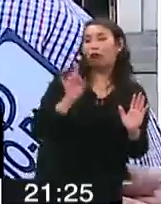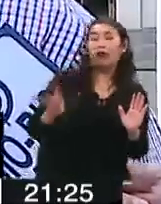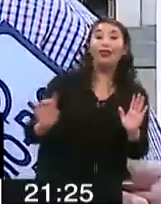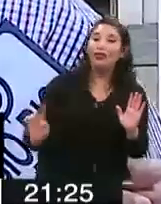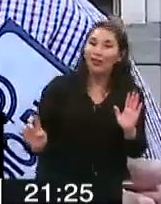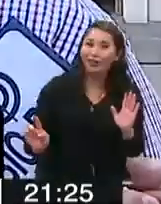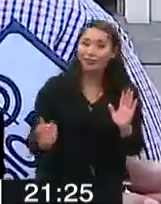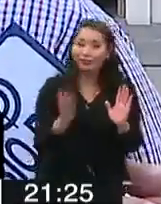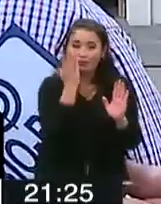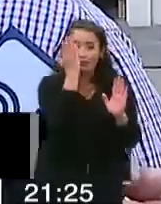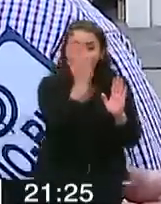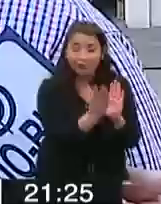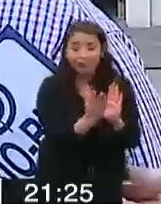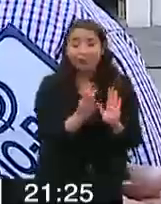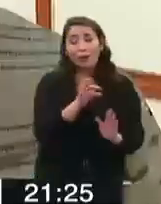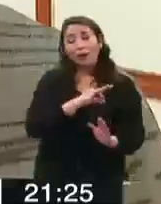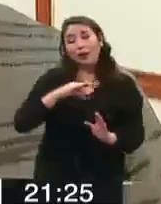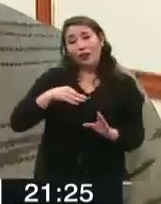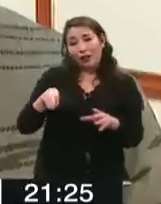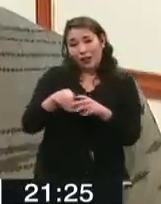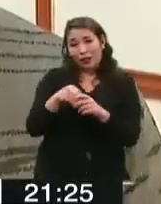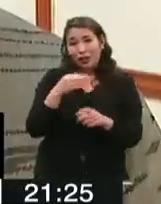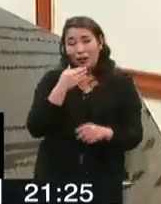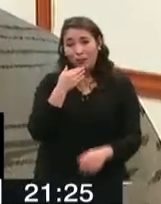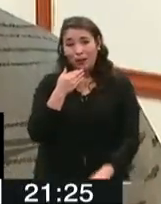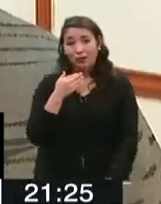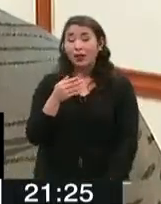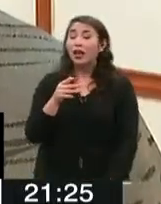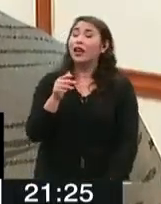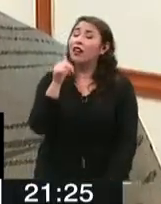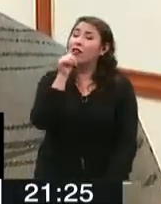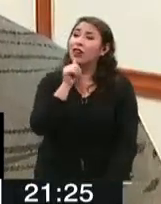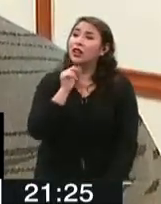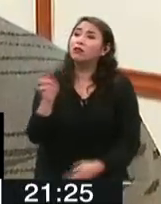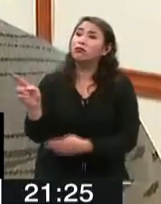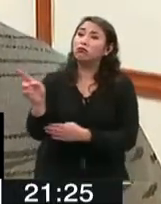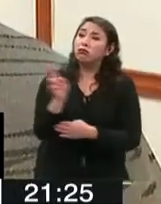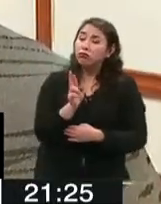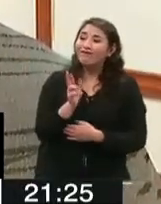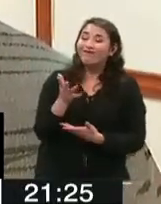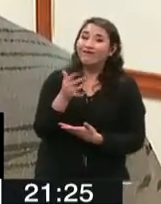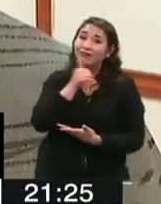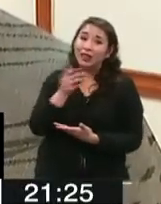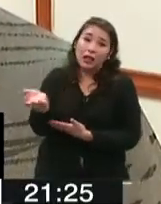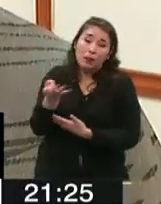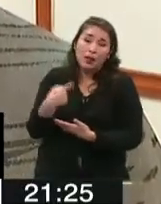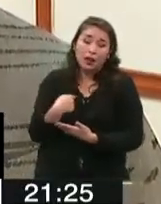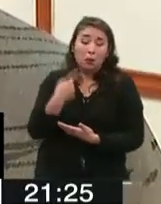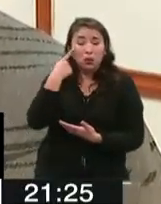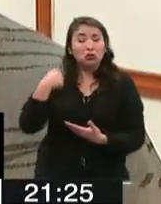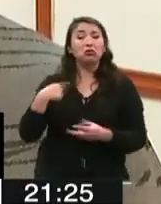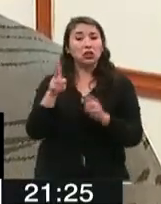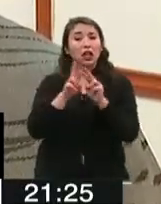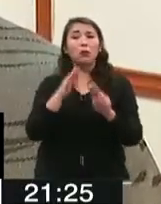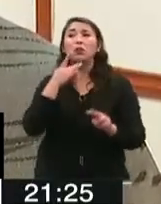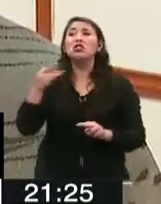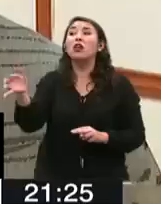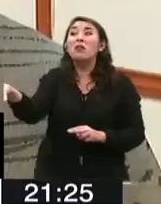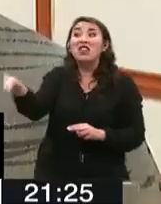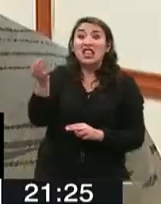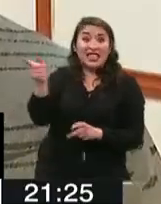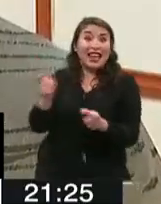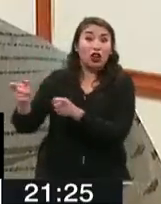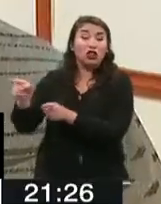Interior y de Seguridad Pública y a las policías. Hay que esperar un pronunciamiento. Como digo, yo estoy tranquilo porque ese pronunciamiento va a ser a favor mío. Yo